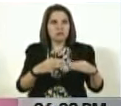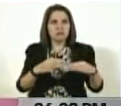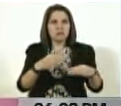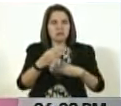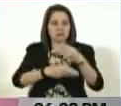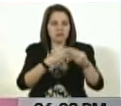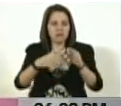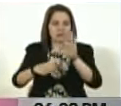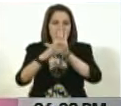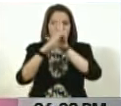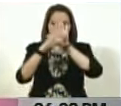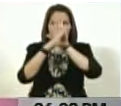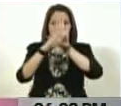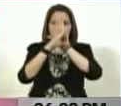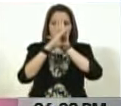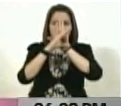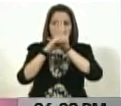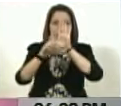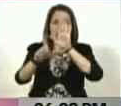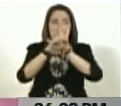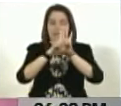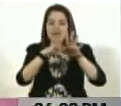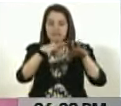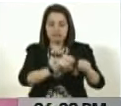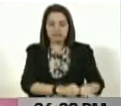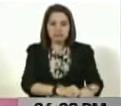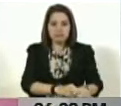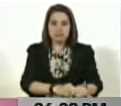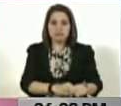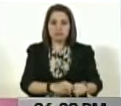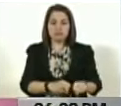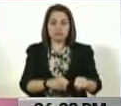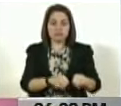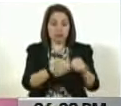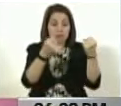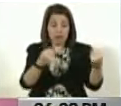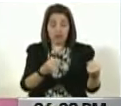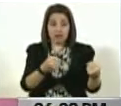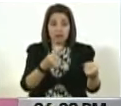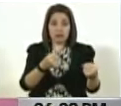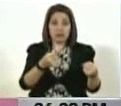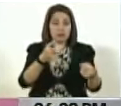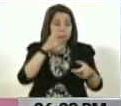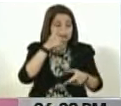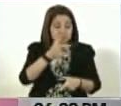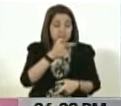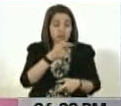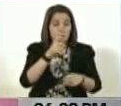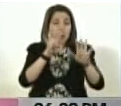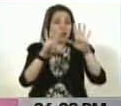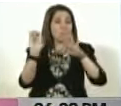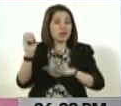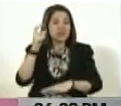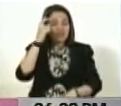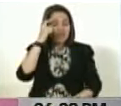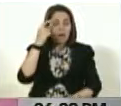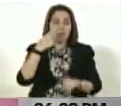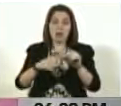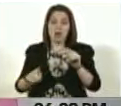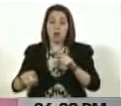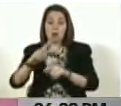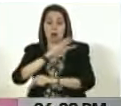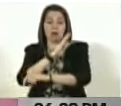hace cumplir sus leyes. Interviene la panadería y la panadería debería estar en un proceso de intervención de 90 días. Ahora, el poder